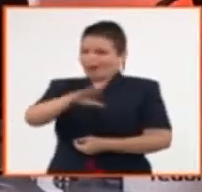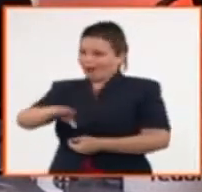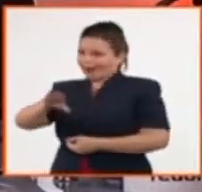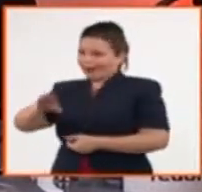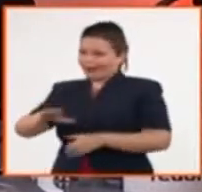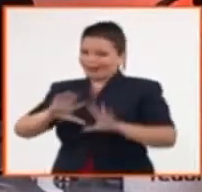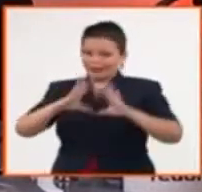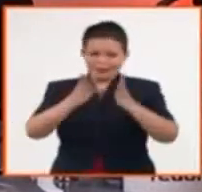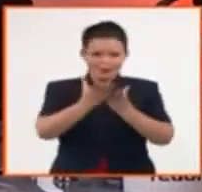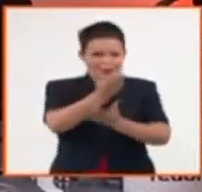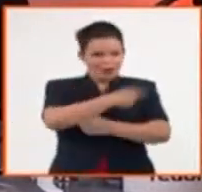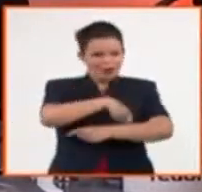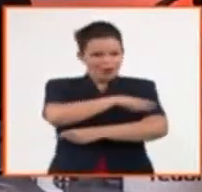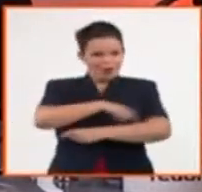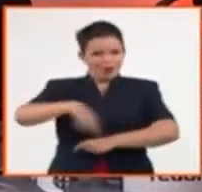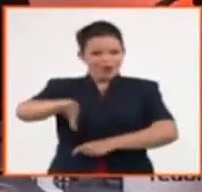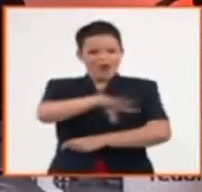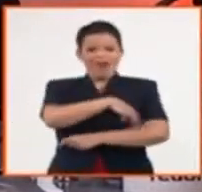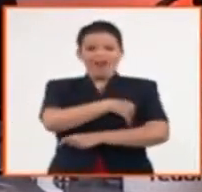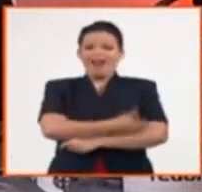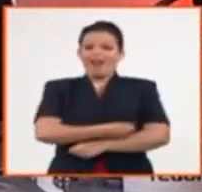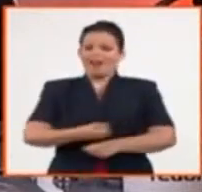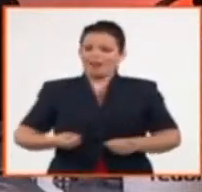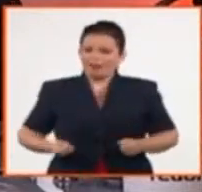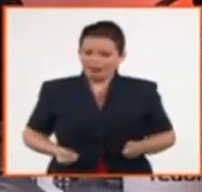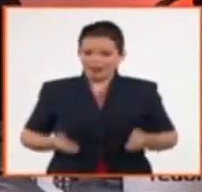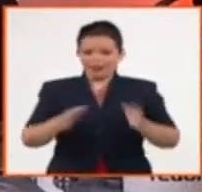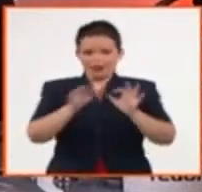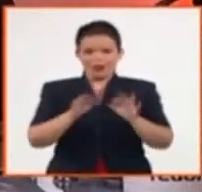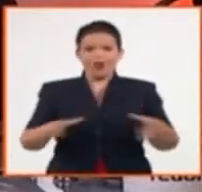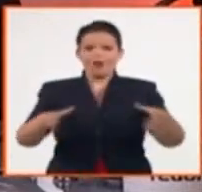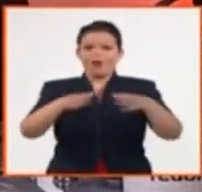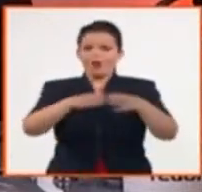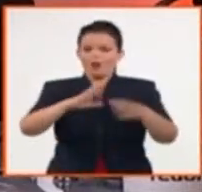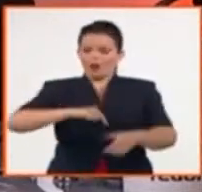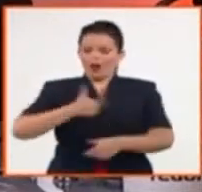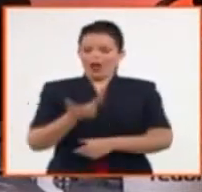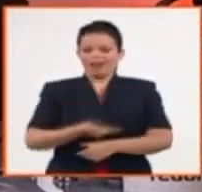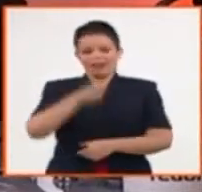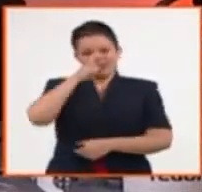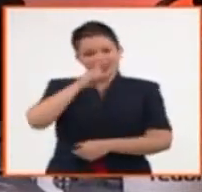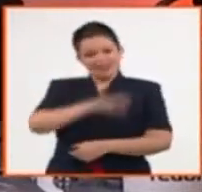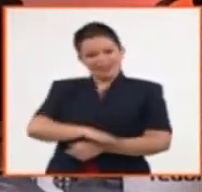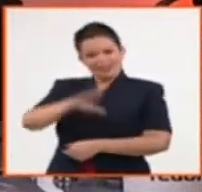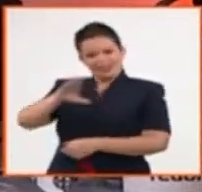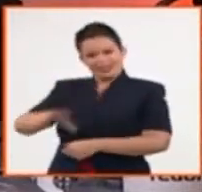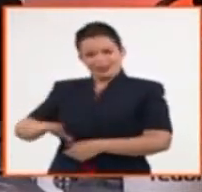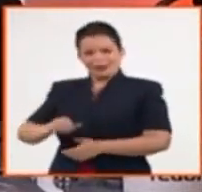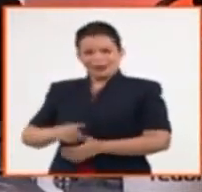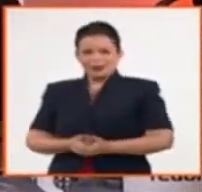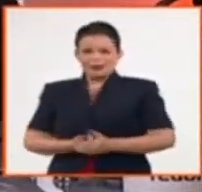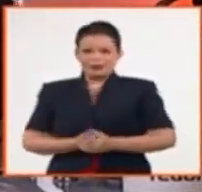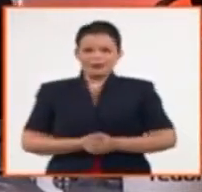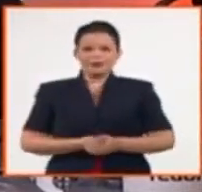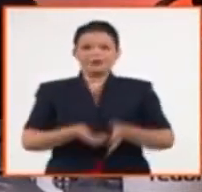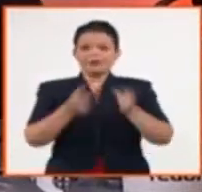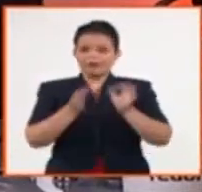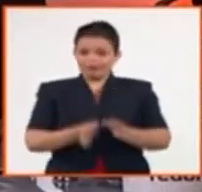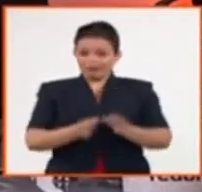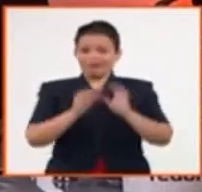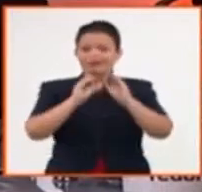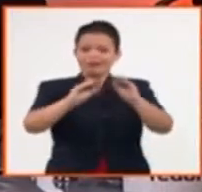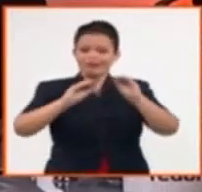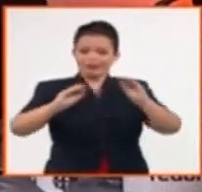conjunto, Alexis Díaz Pimienta y La Colmenita, que es parte de ese empeño por también sumar a todos los sectores